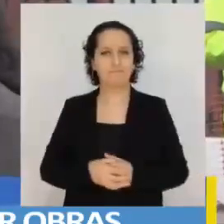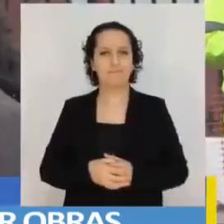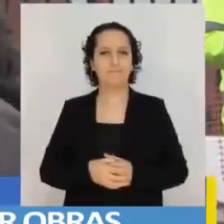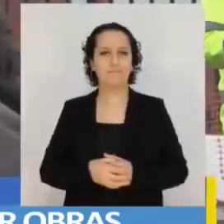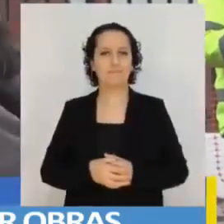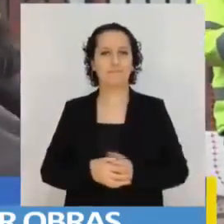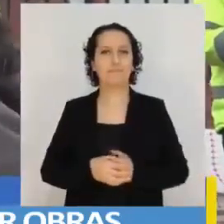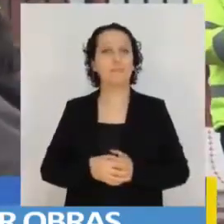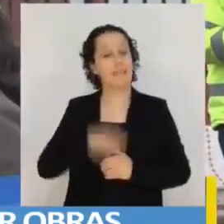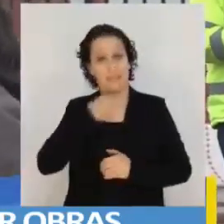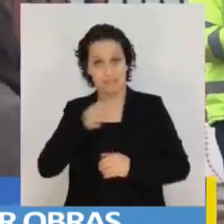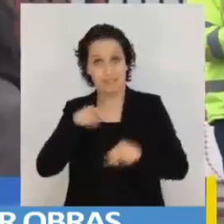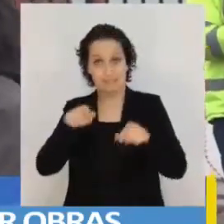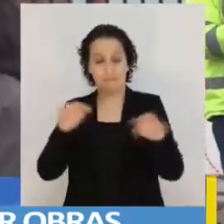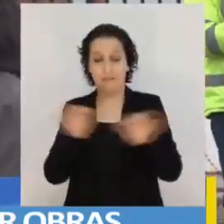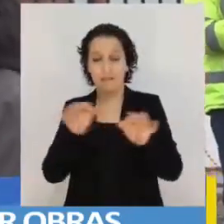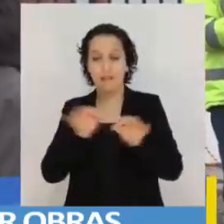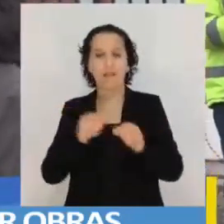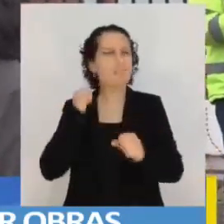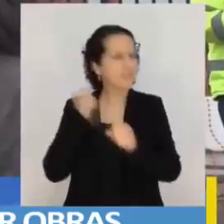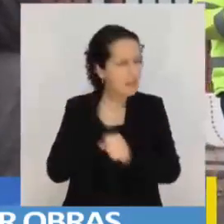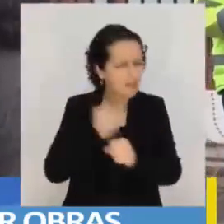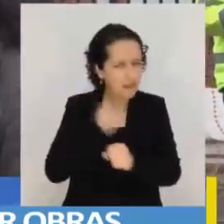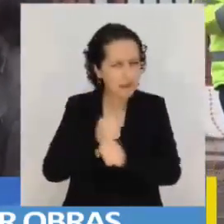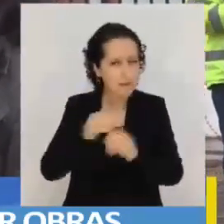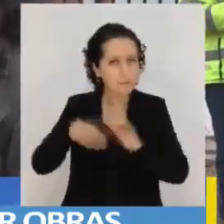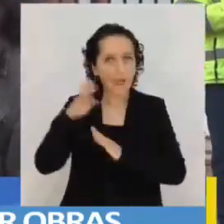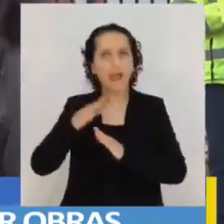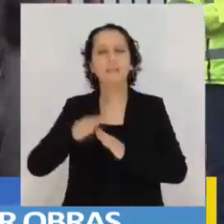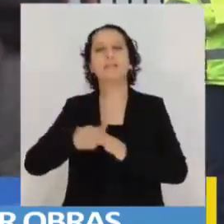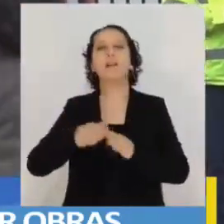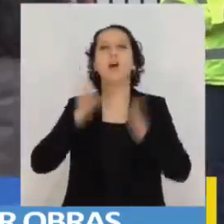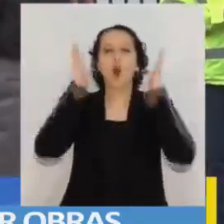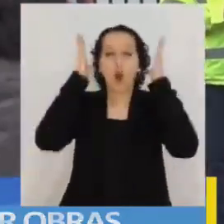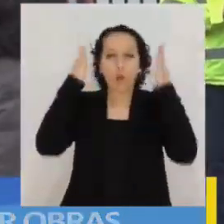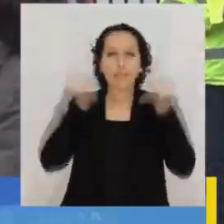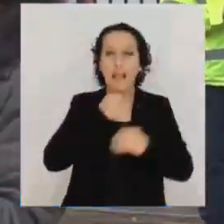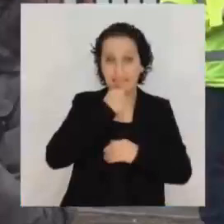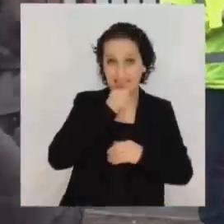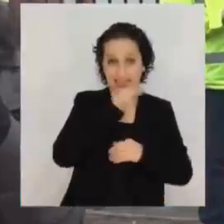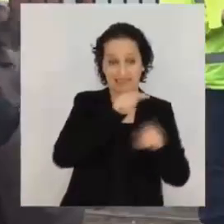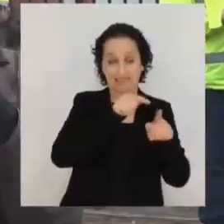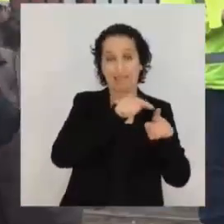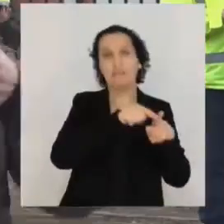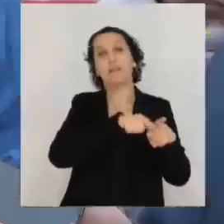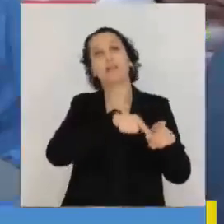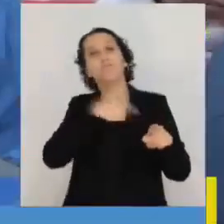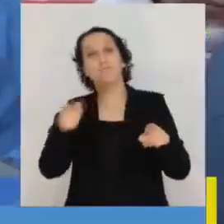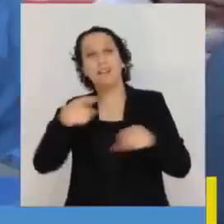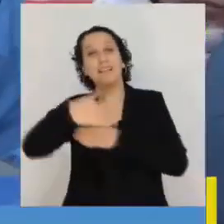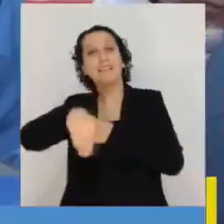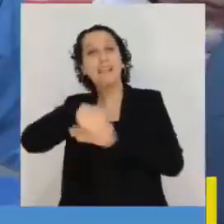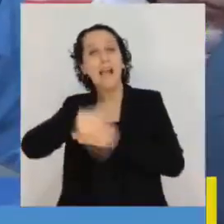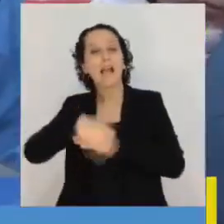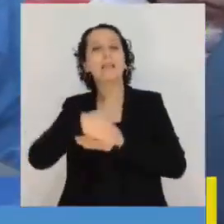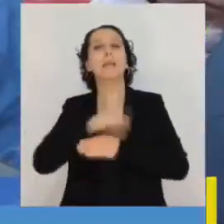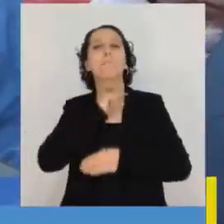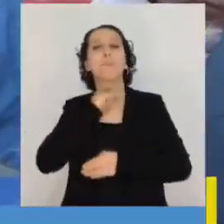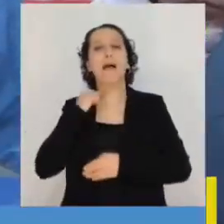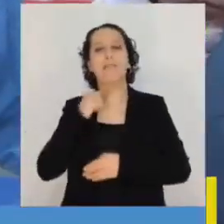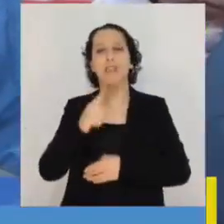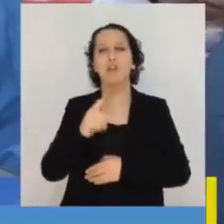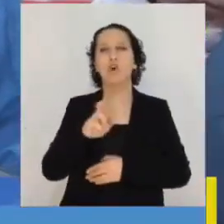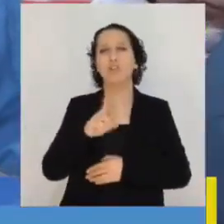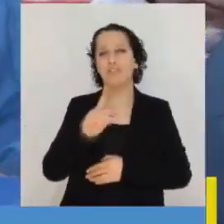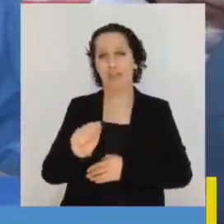Fundamentalmente va a haber una zona de trabajo fuerte que va a estar entre el Hospital Clínico del Sur y la calle Padre Corda,